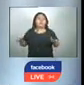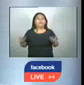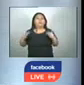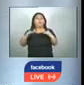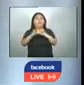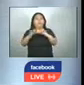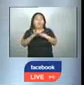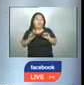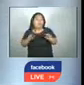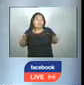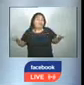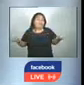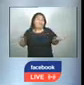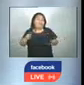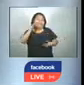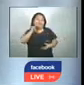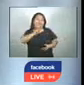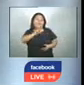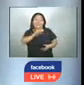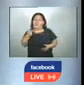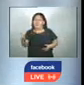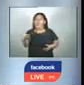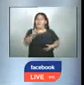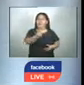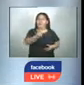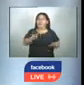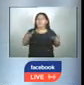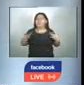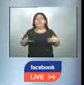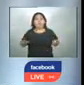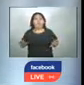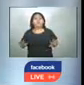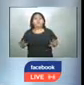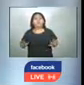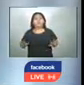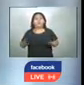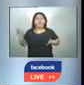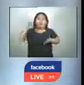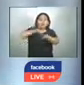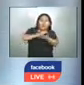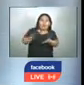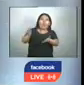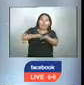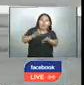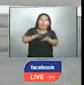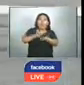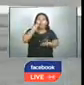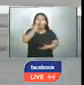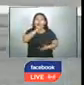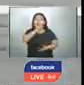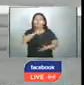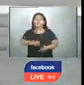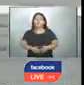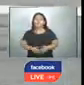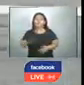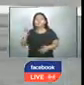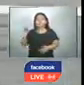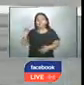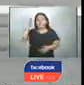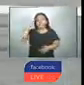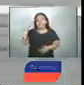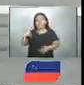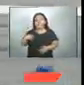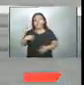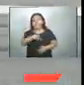muy frecuente. En estas personas lo han padecido tres o cuatro veces. Según la doctora